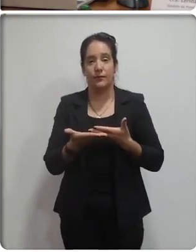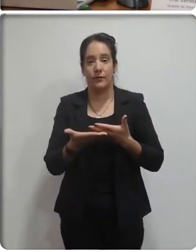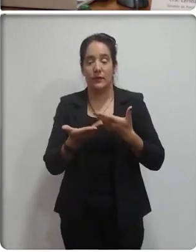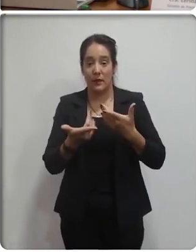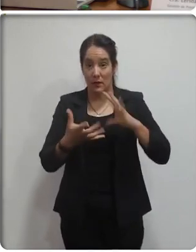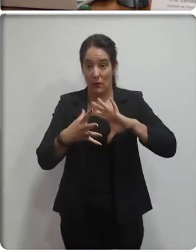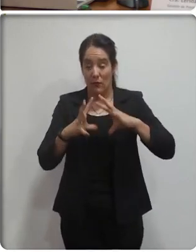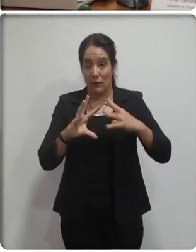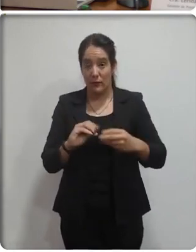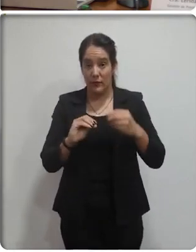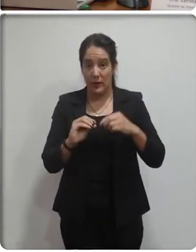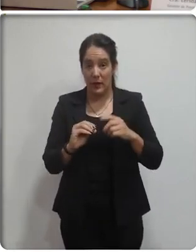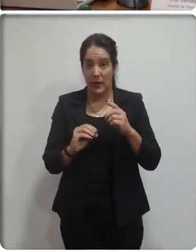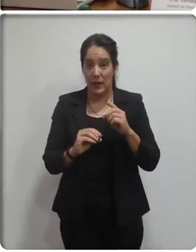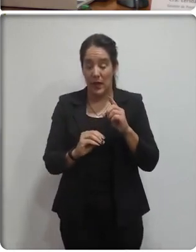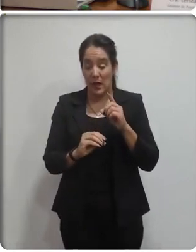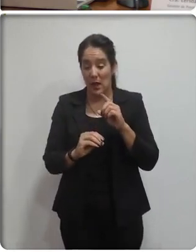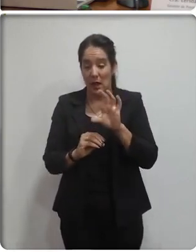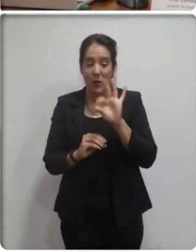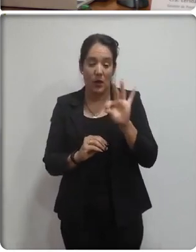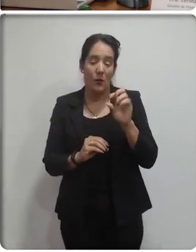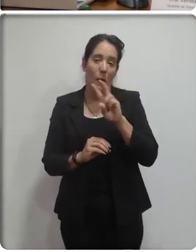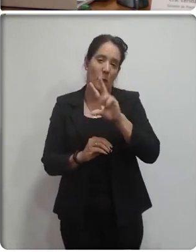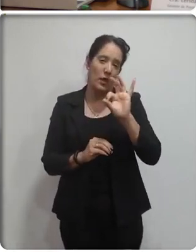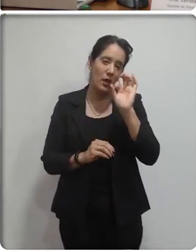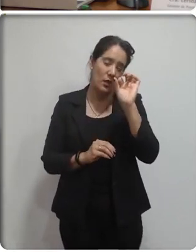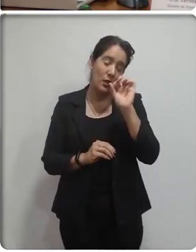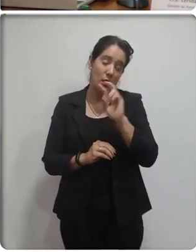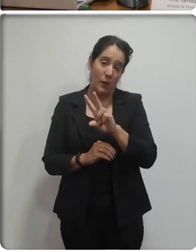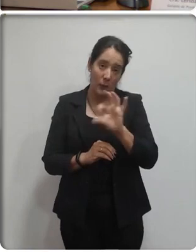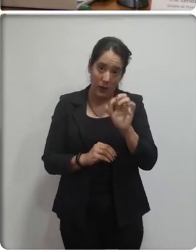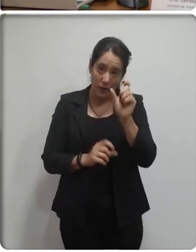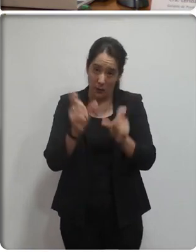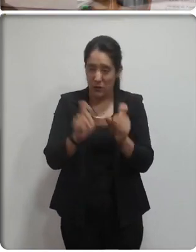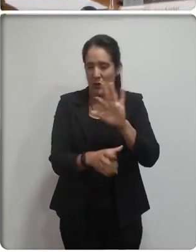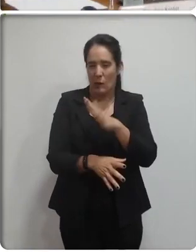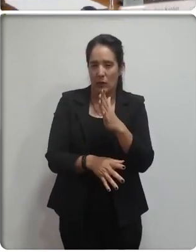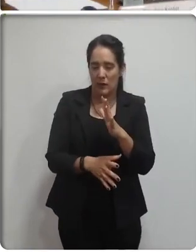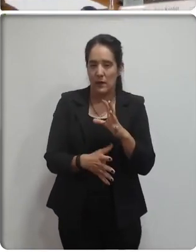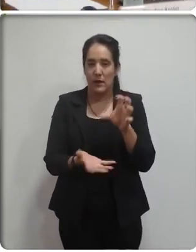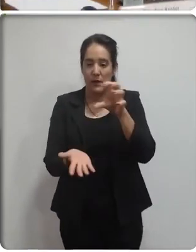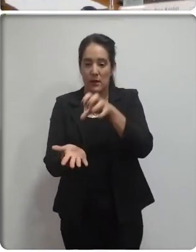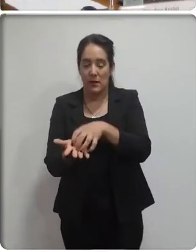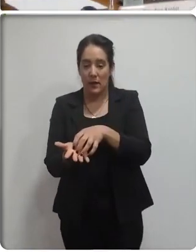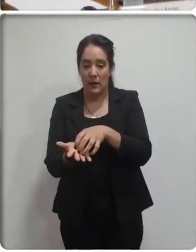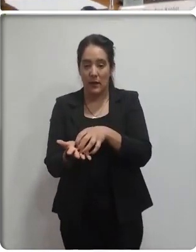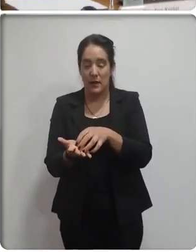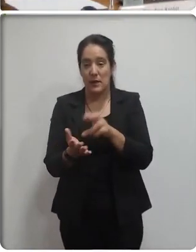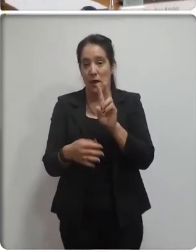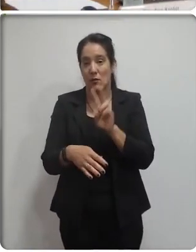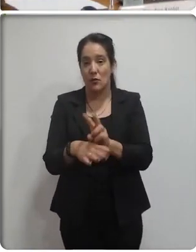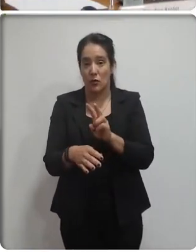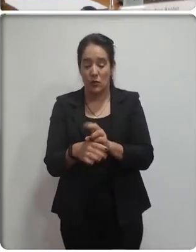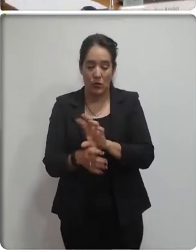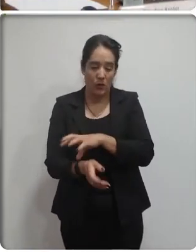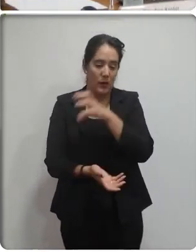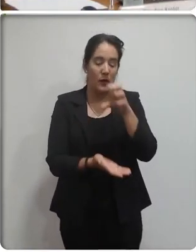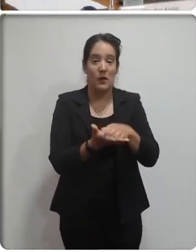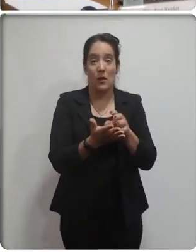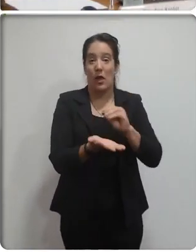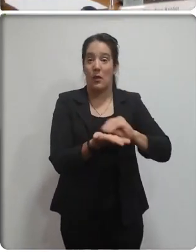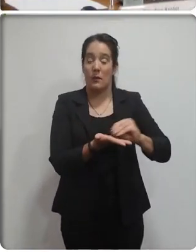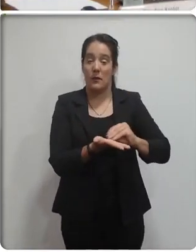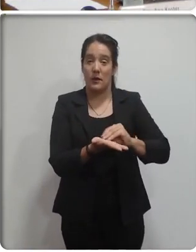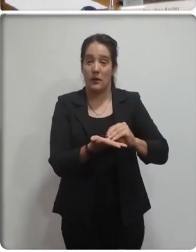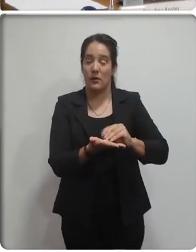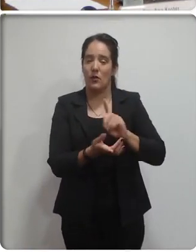que seleccionamos unas 20 personas del área asistencial, del área de gestión de control y administración, porque